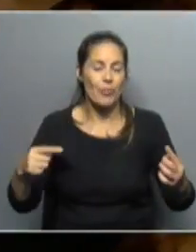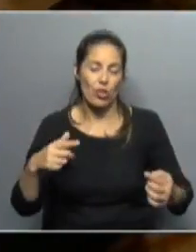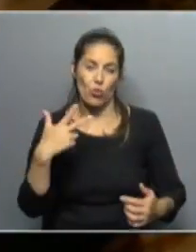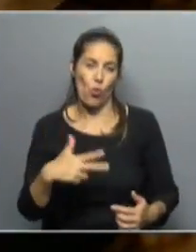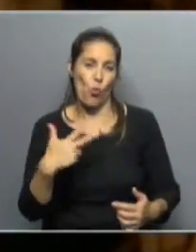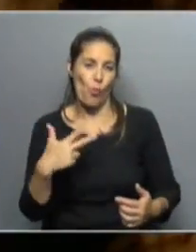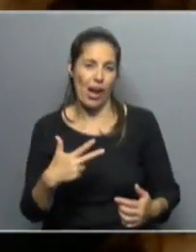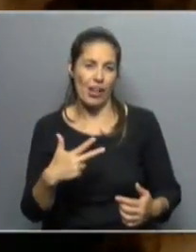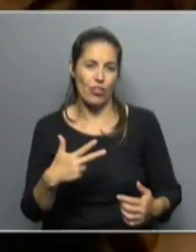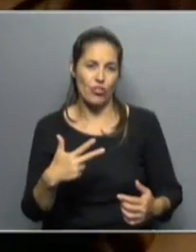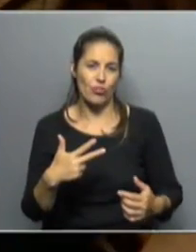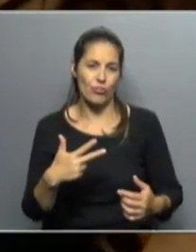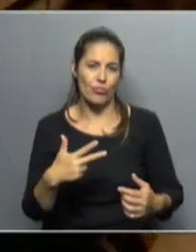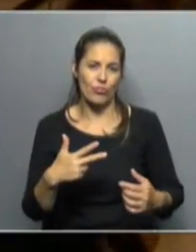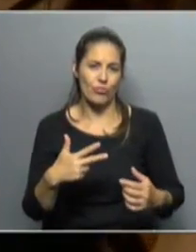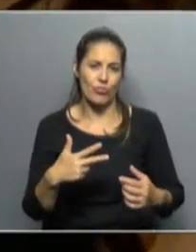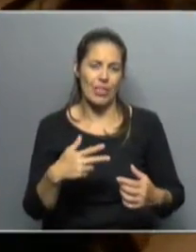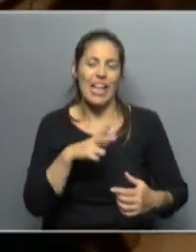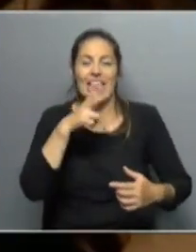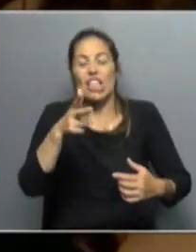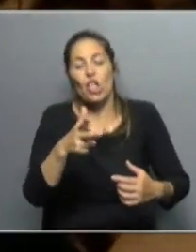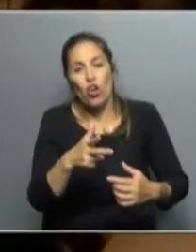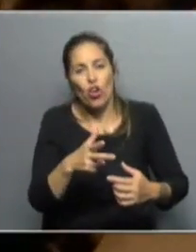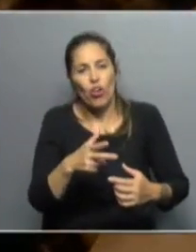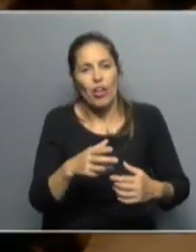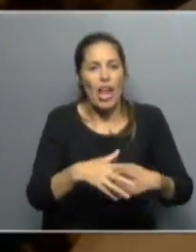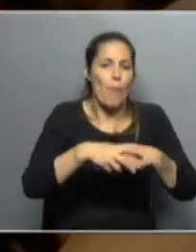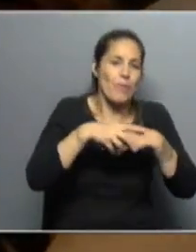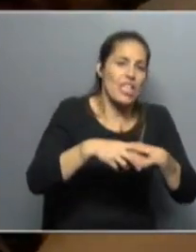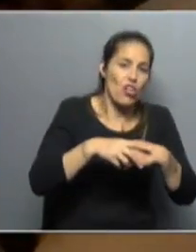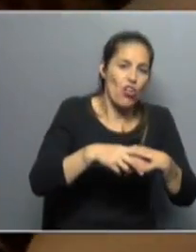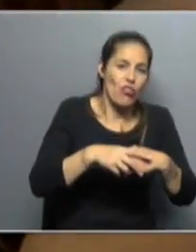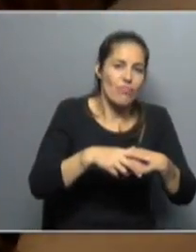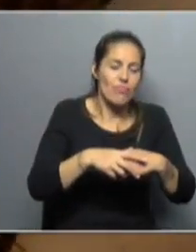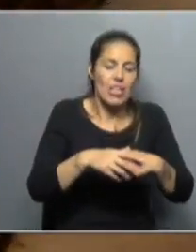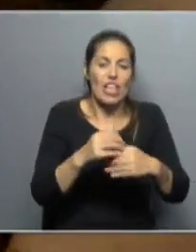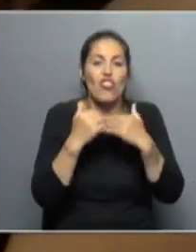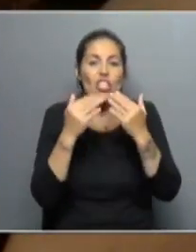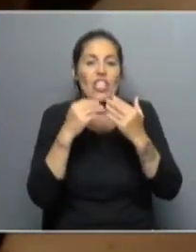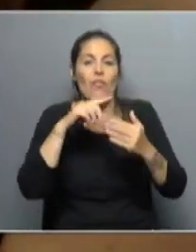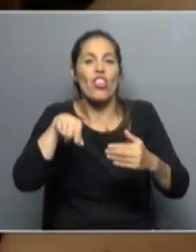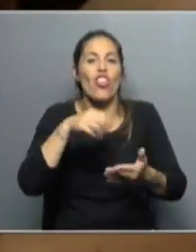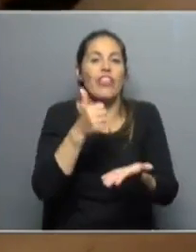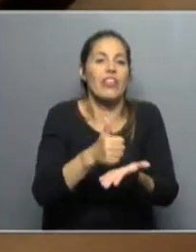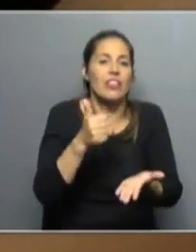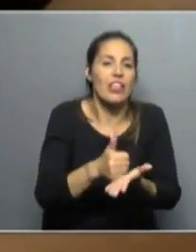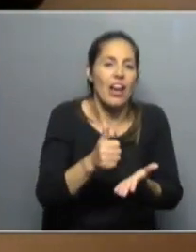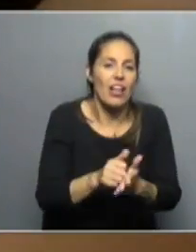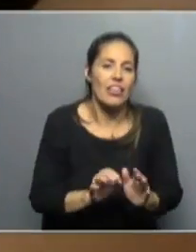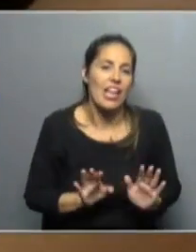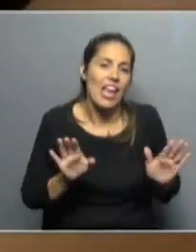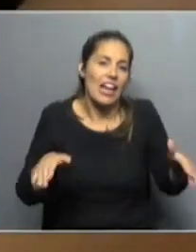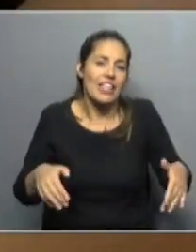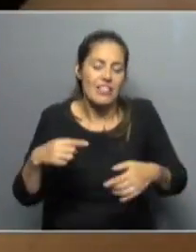la universalidad del hijo, la hija, el amigo que no se sabe dónde está. Creo que desde la Grecia clásica